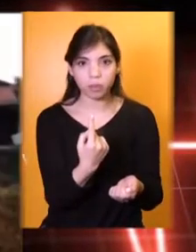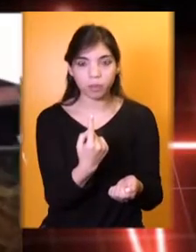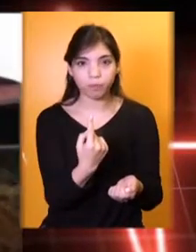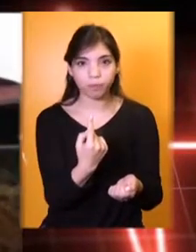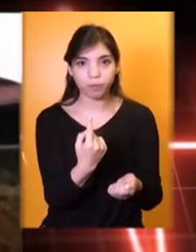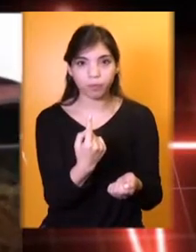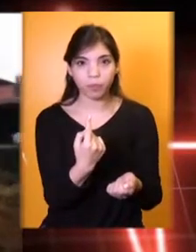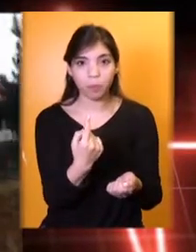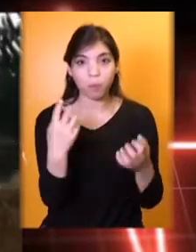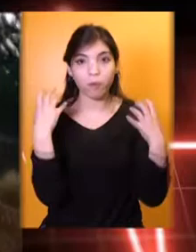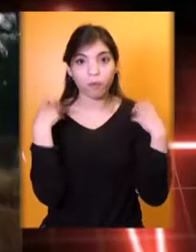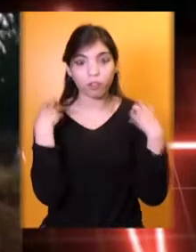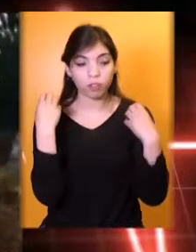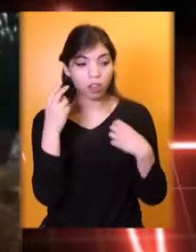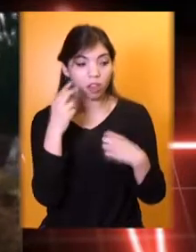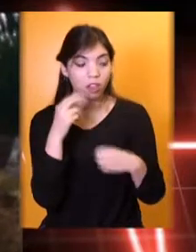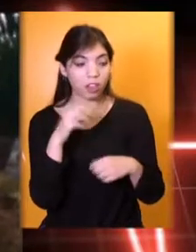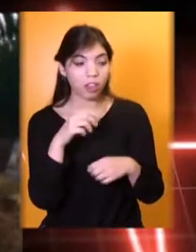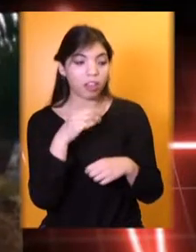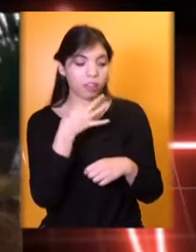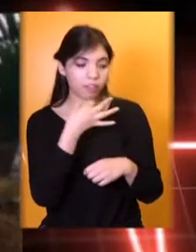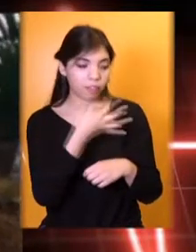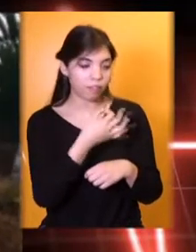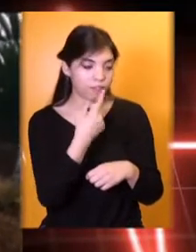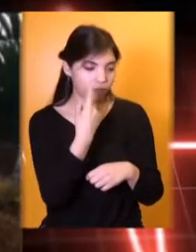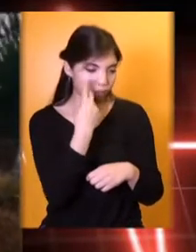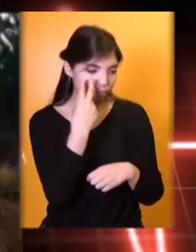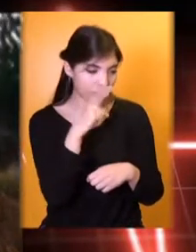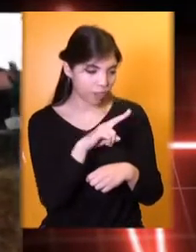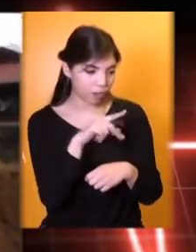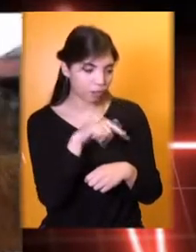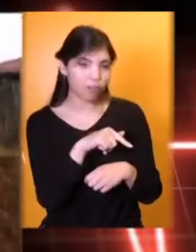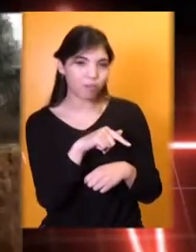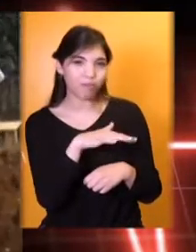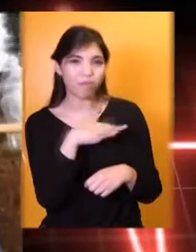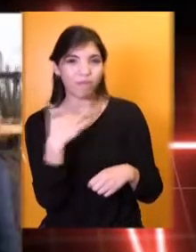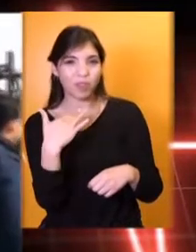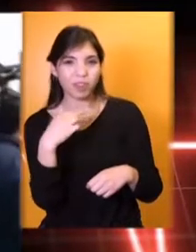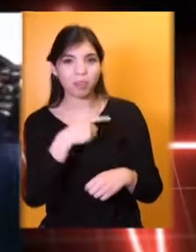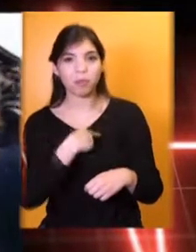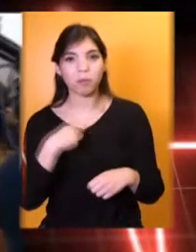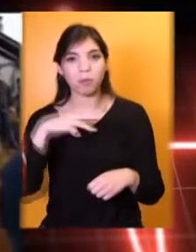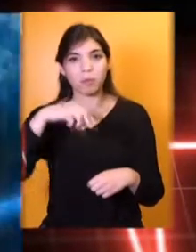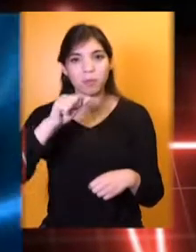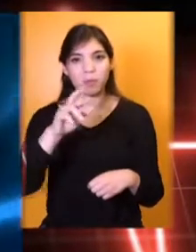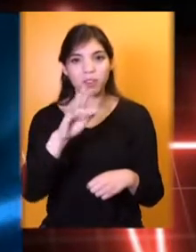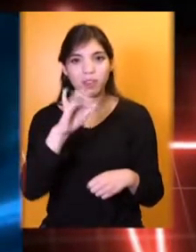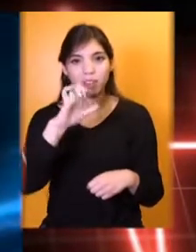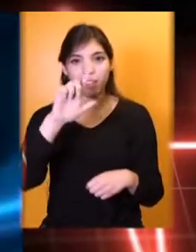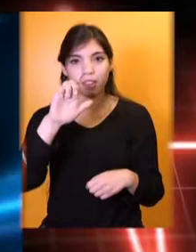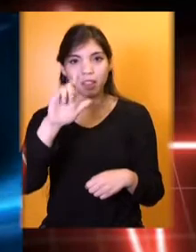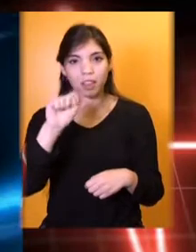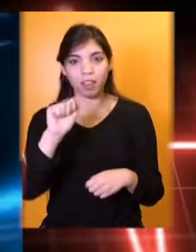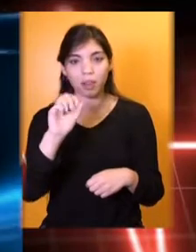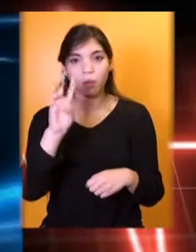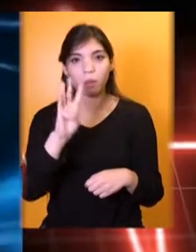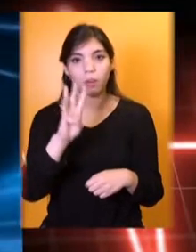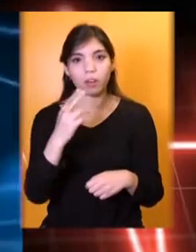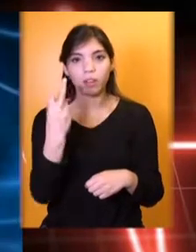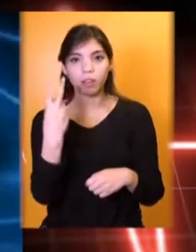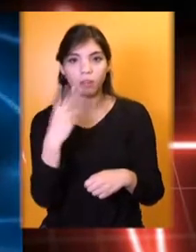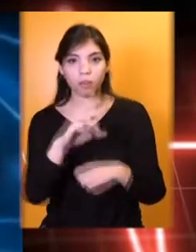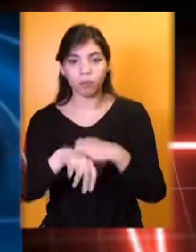de Puaucho, quienes confirmaron el deceso de la mujer reconocida como Mariela Nahual Pinol, de 42 años. Esto